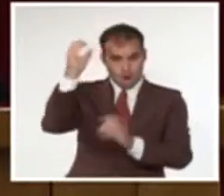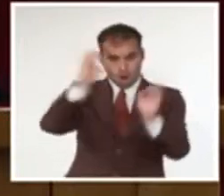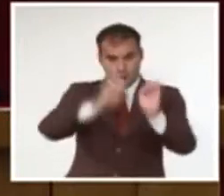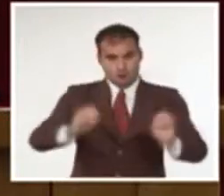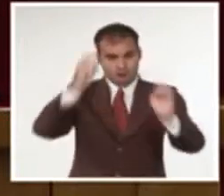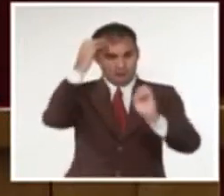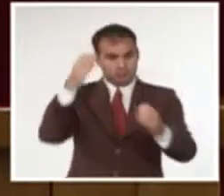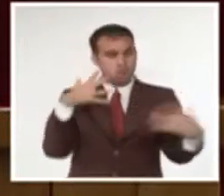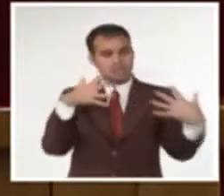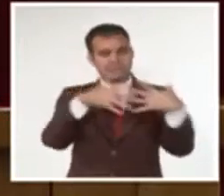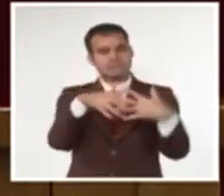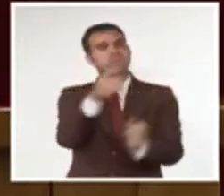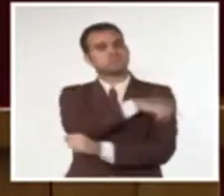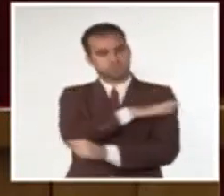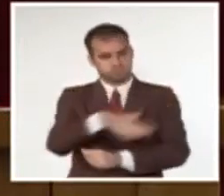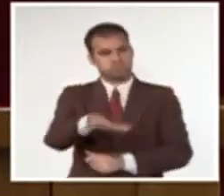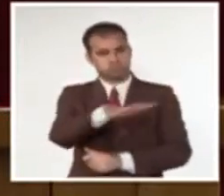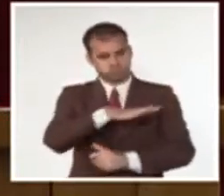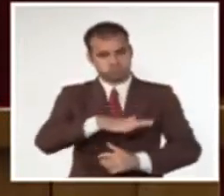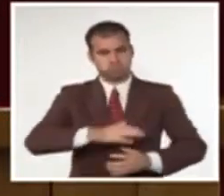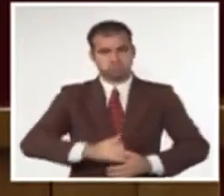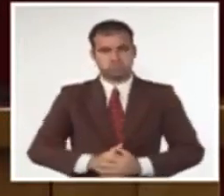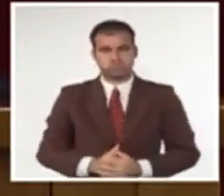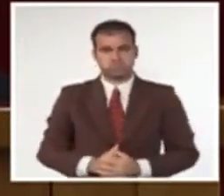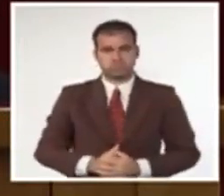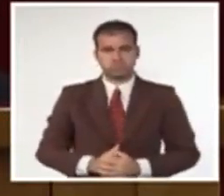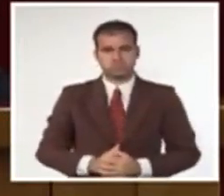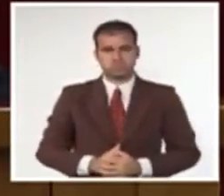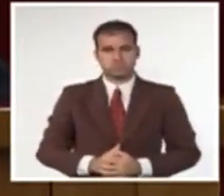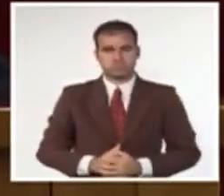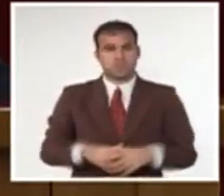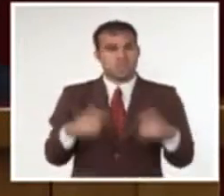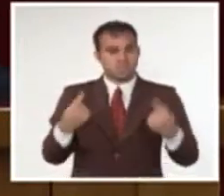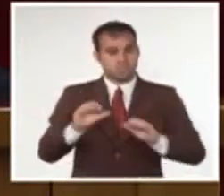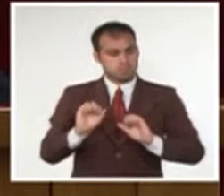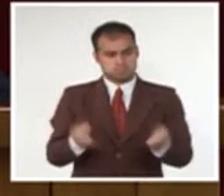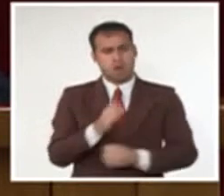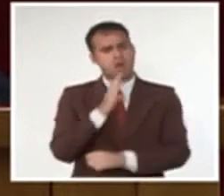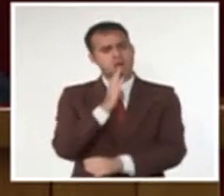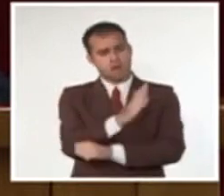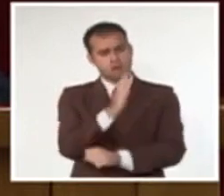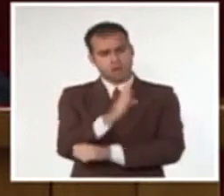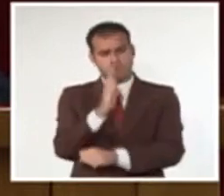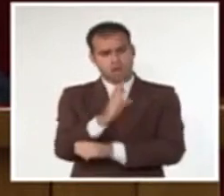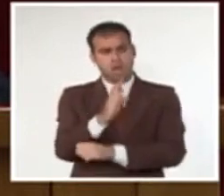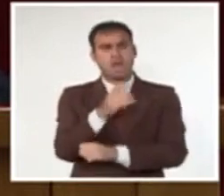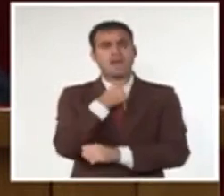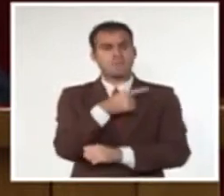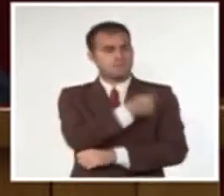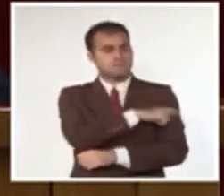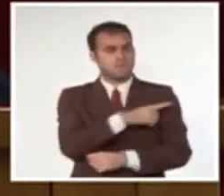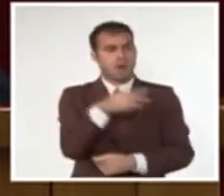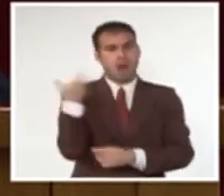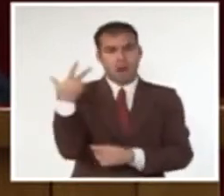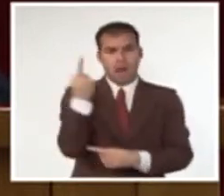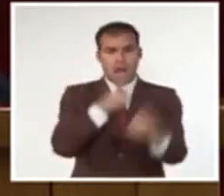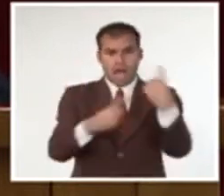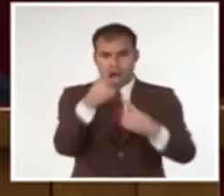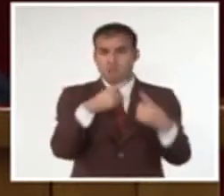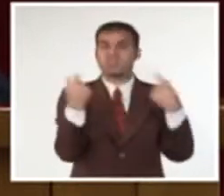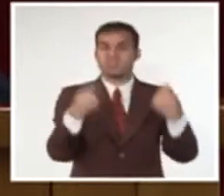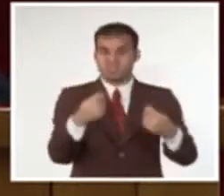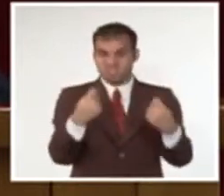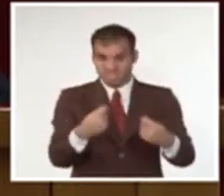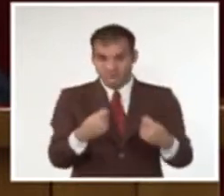pueblo. La obligación de respetar, atender y solventar sus demandas y en todo momento someterse